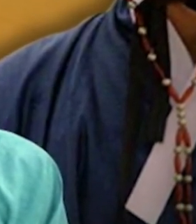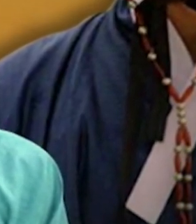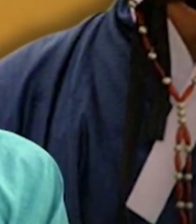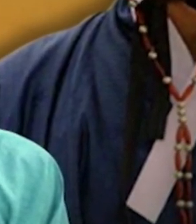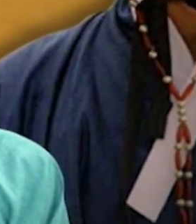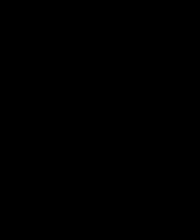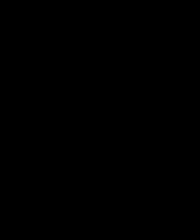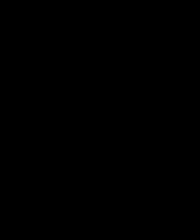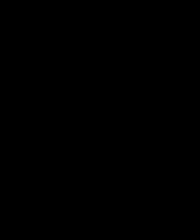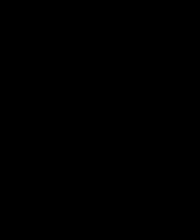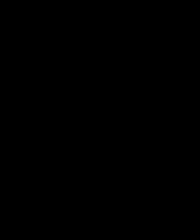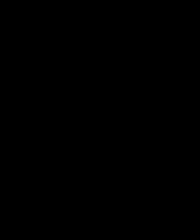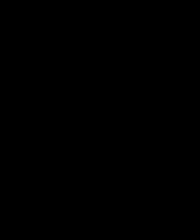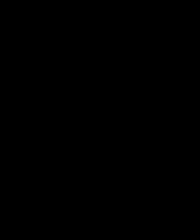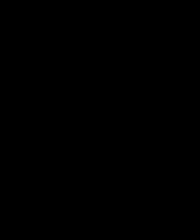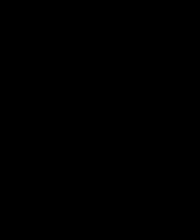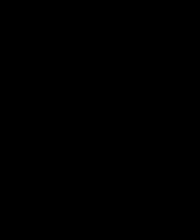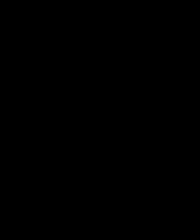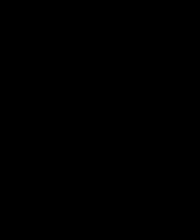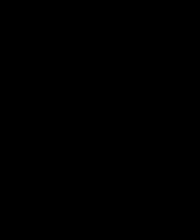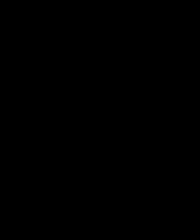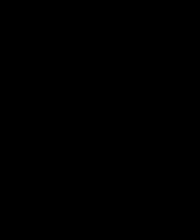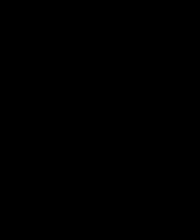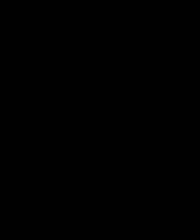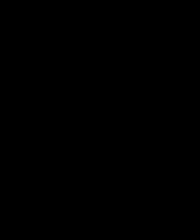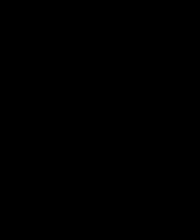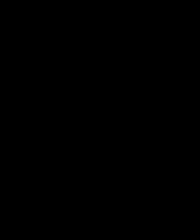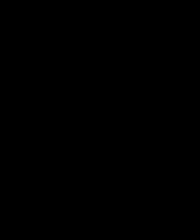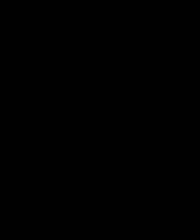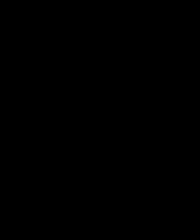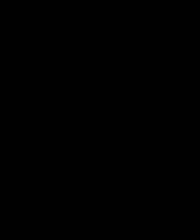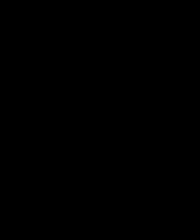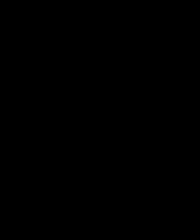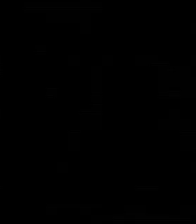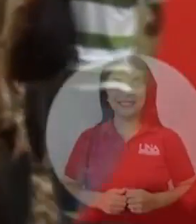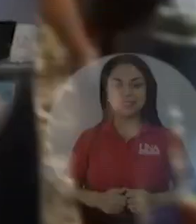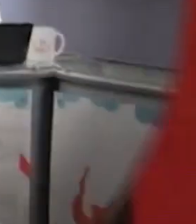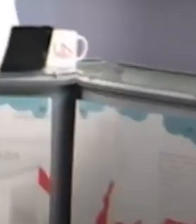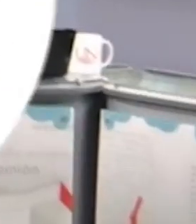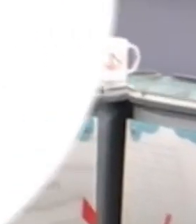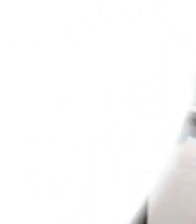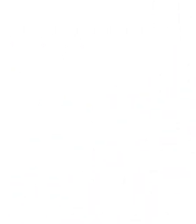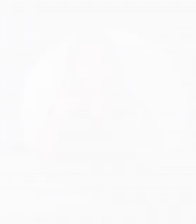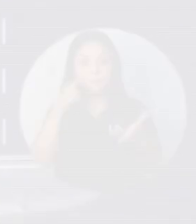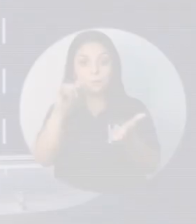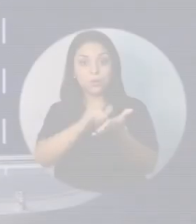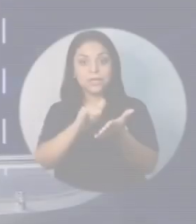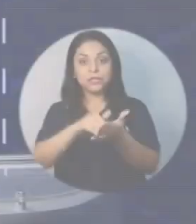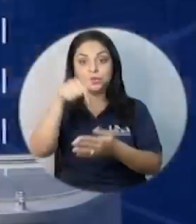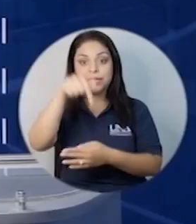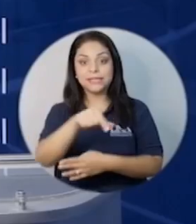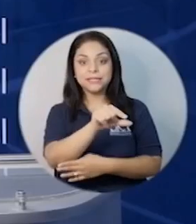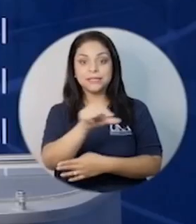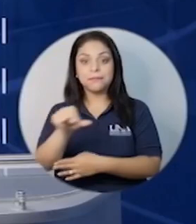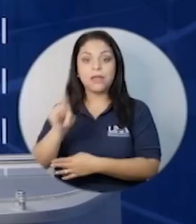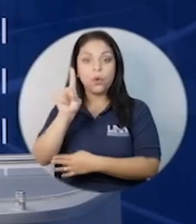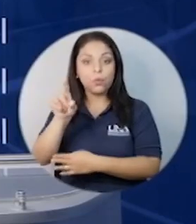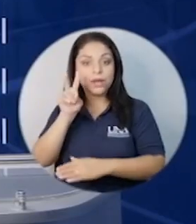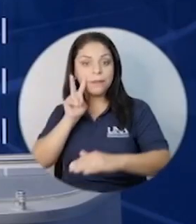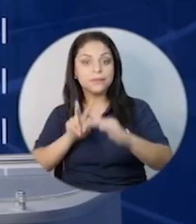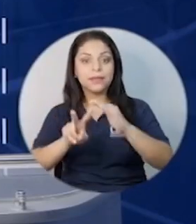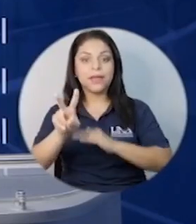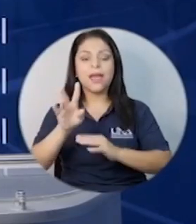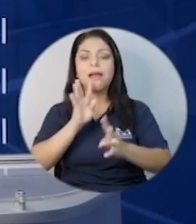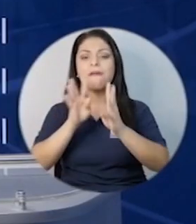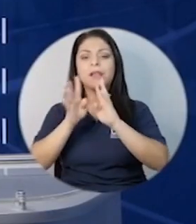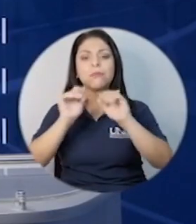15 de noviembre, aquí en 13, Costa Rica Televisión. En esta semana en Una Mirada vamos a hablar